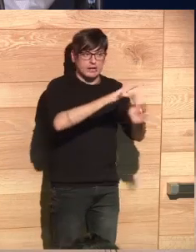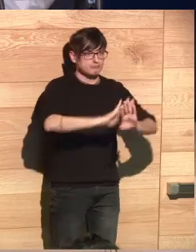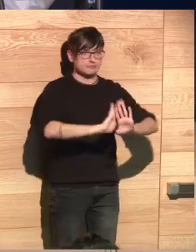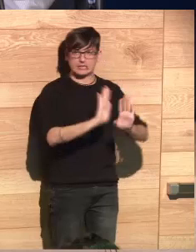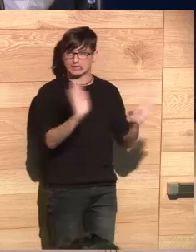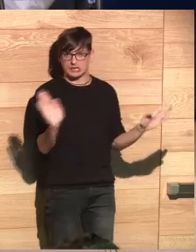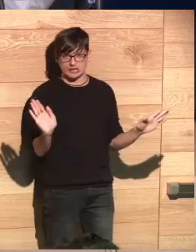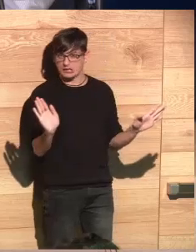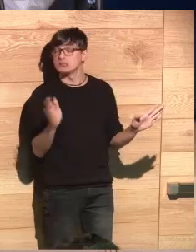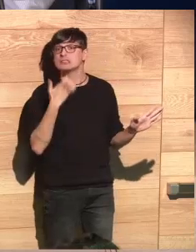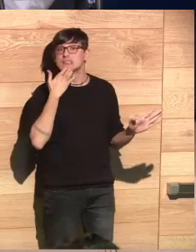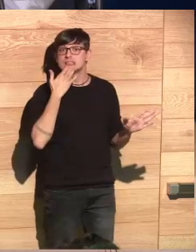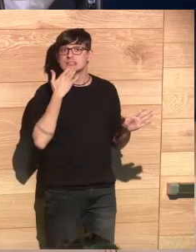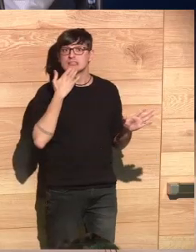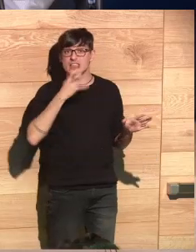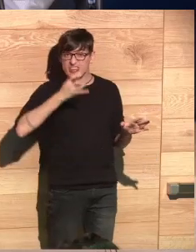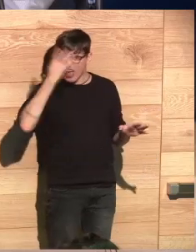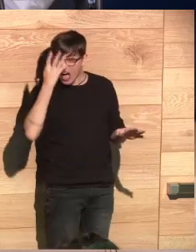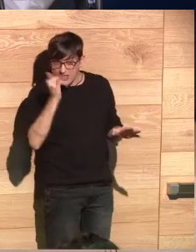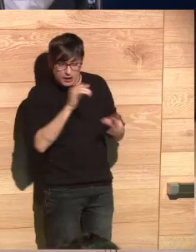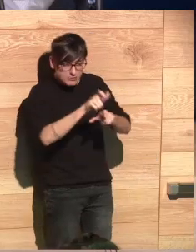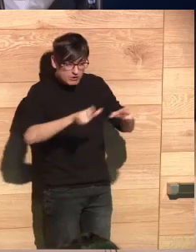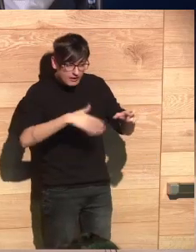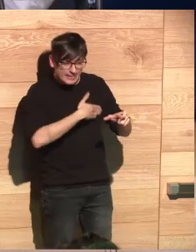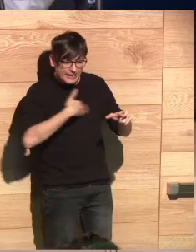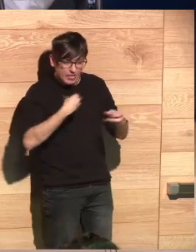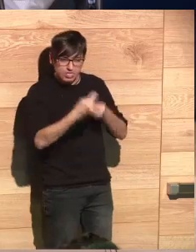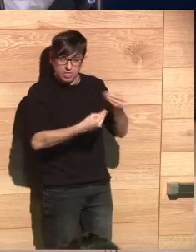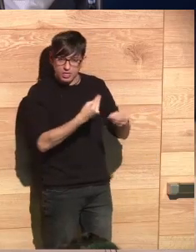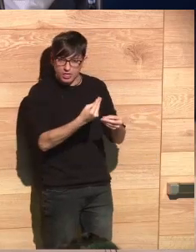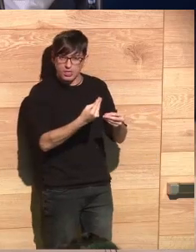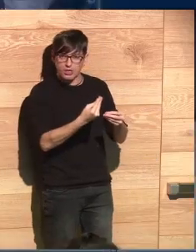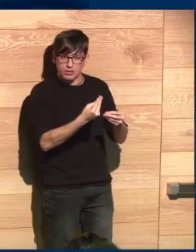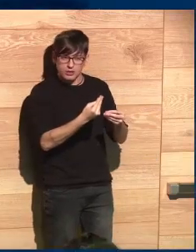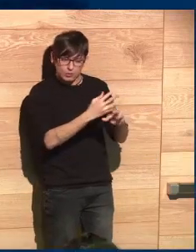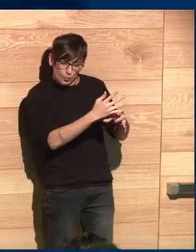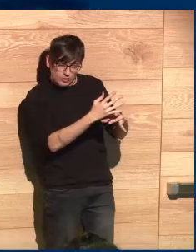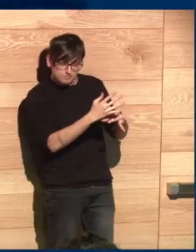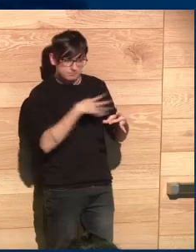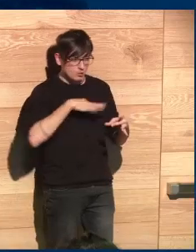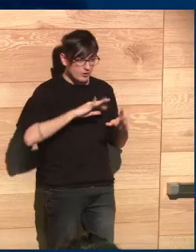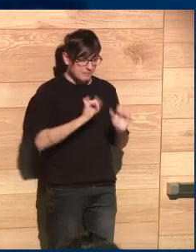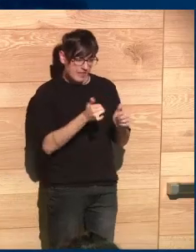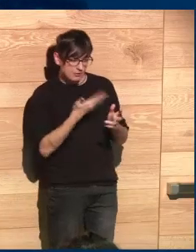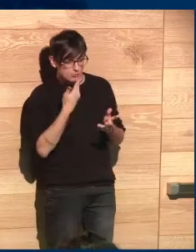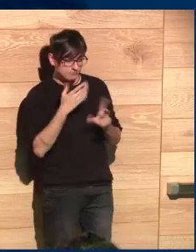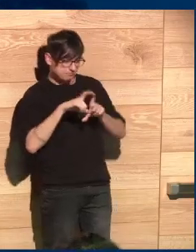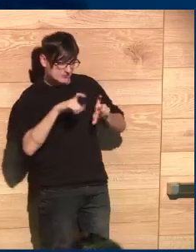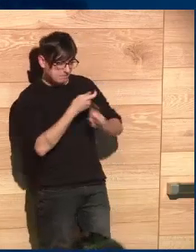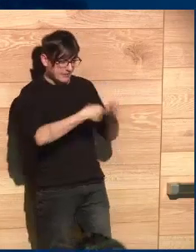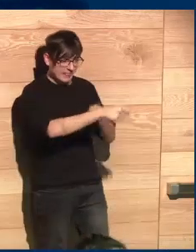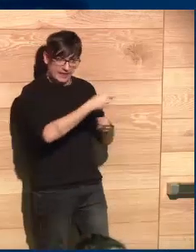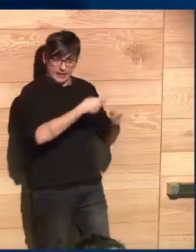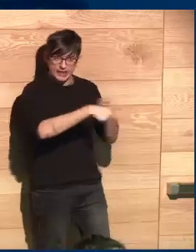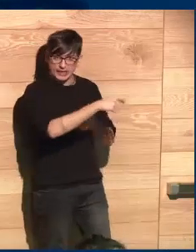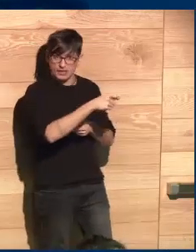si tienes una idea de lo que la gente quiere hacer en determinadas circunstancias a través de un juego, puedes empezar a venderles esas aspiraciones,